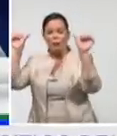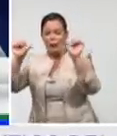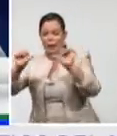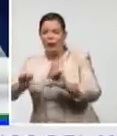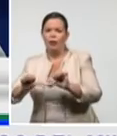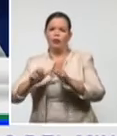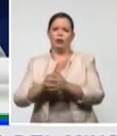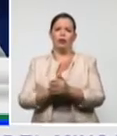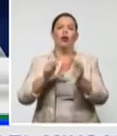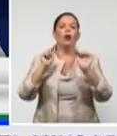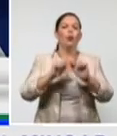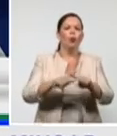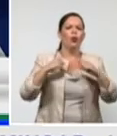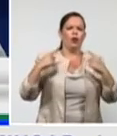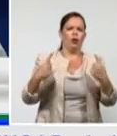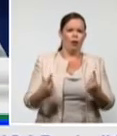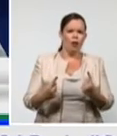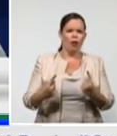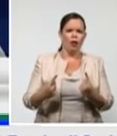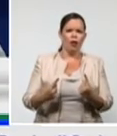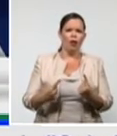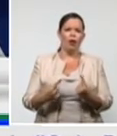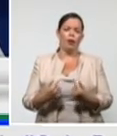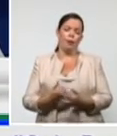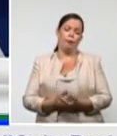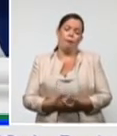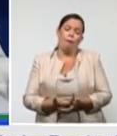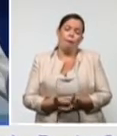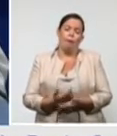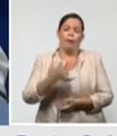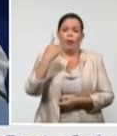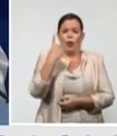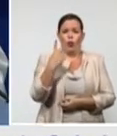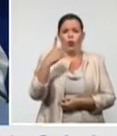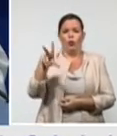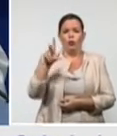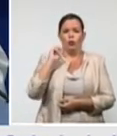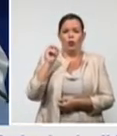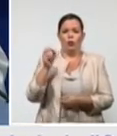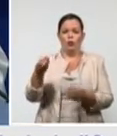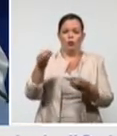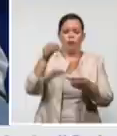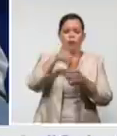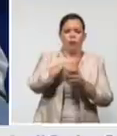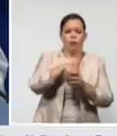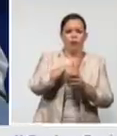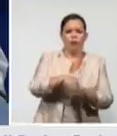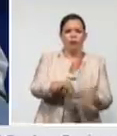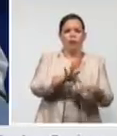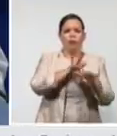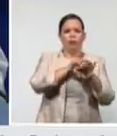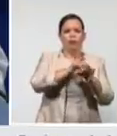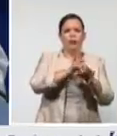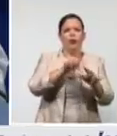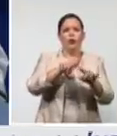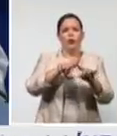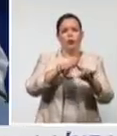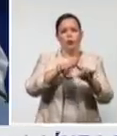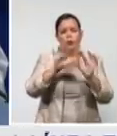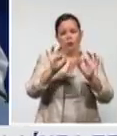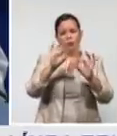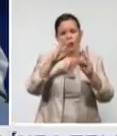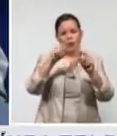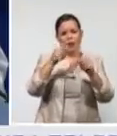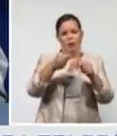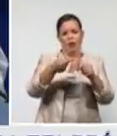debe a que se incorpora un caso crítico a la cifra que teníamos,